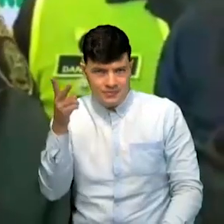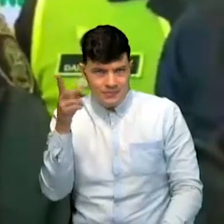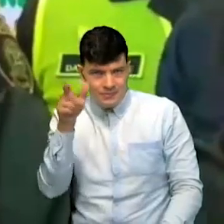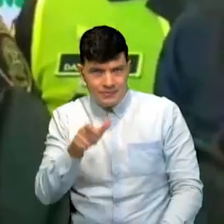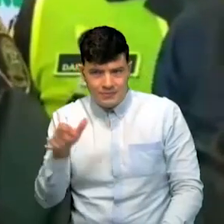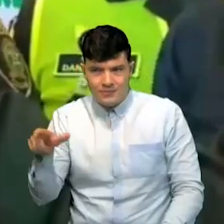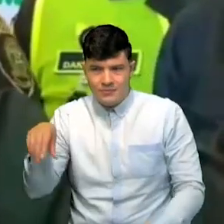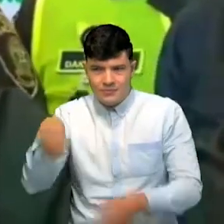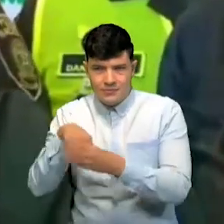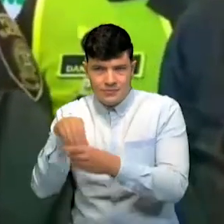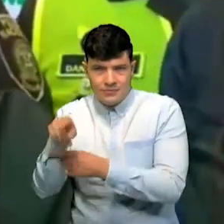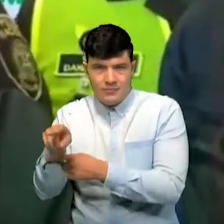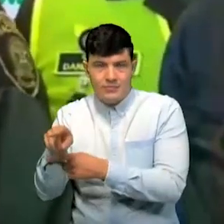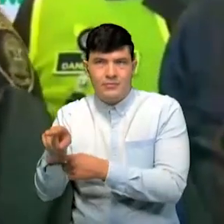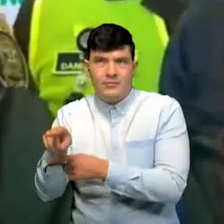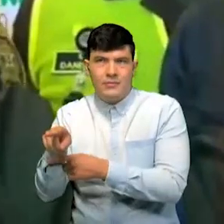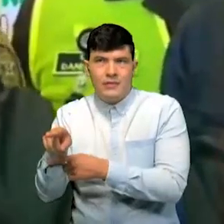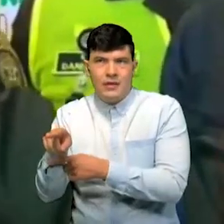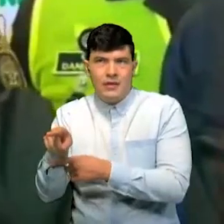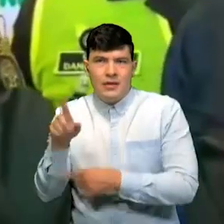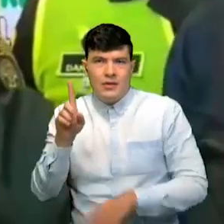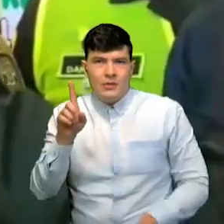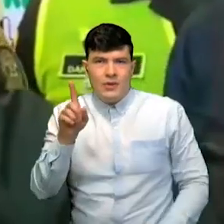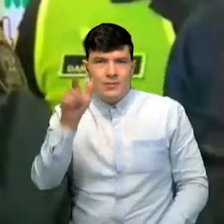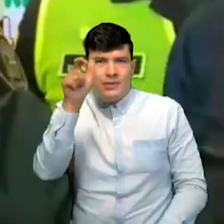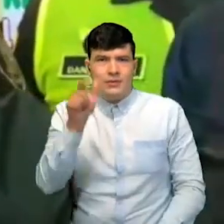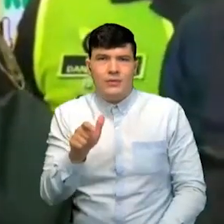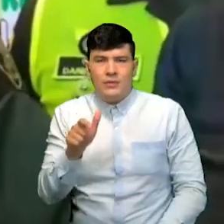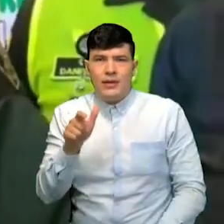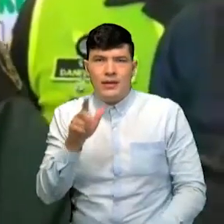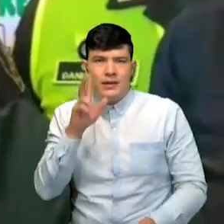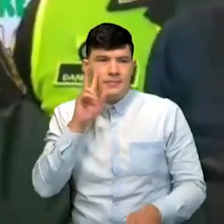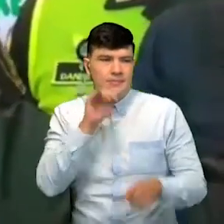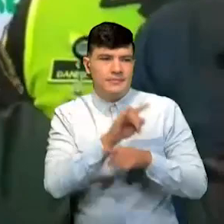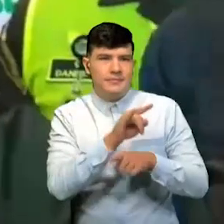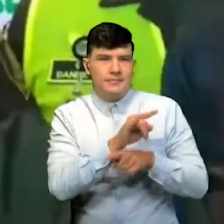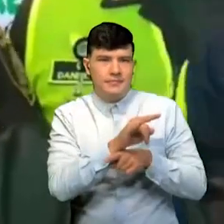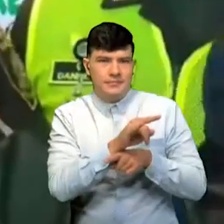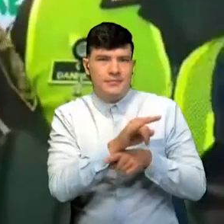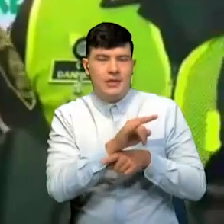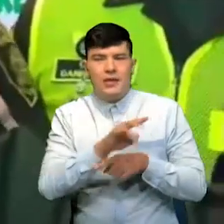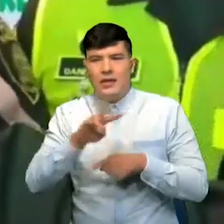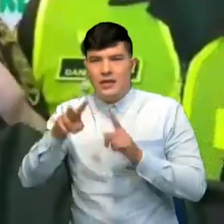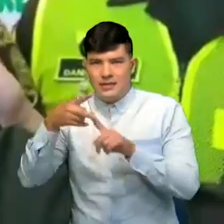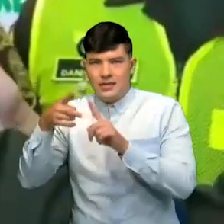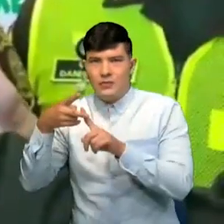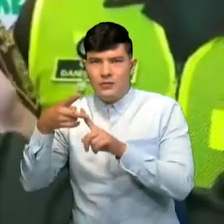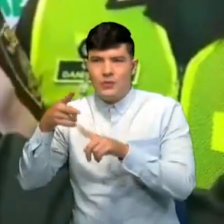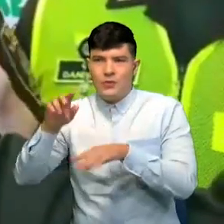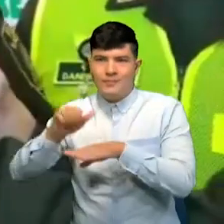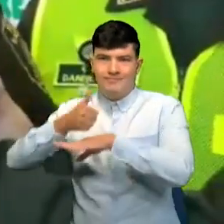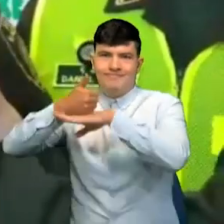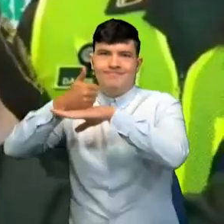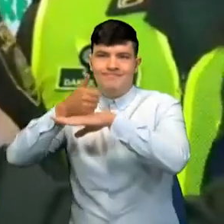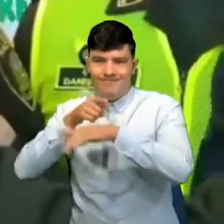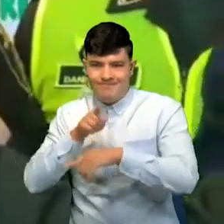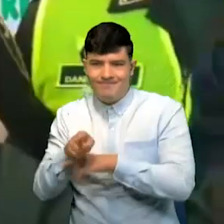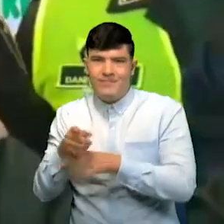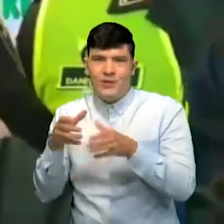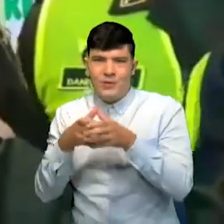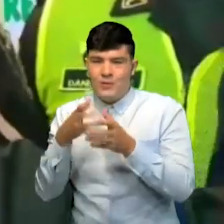en atención, uno es el escolta y el otro funge como el jefe de la